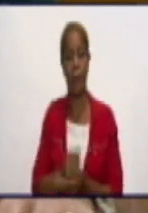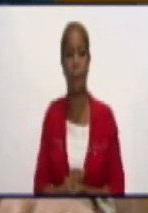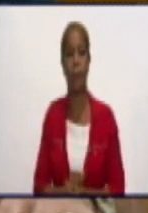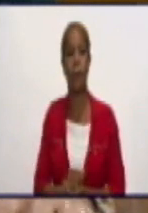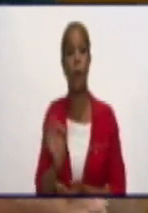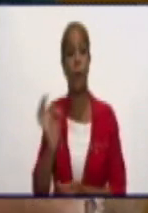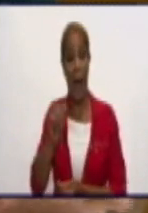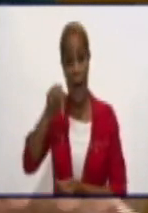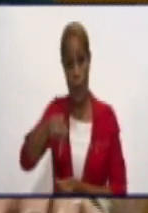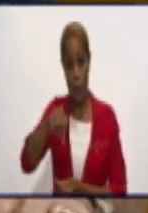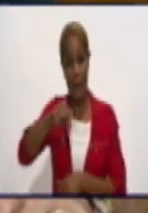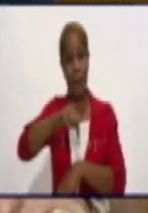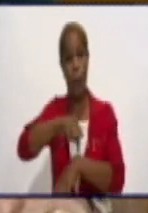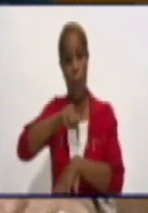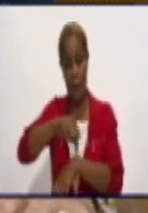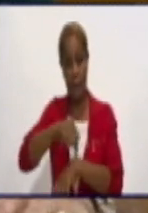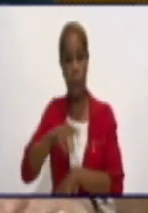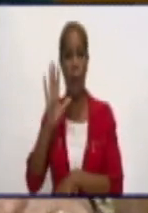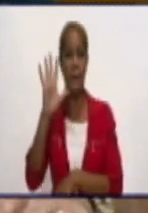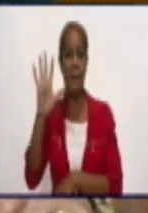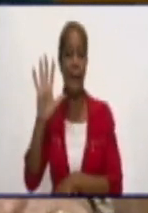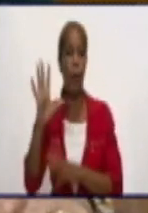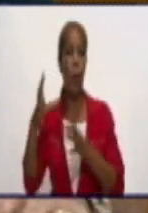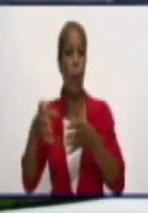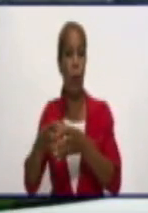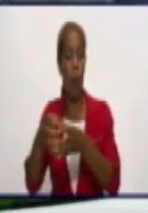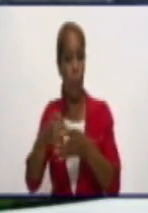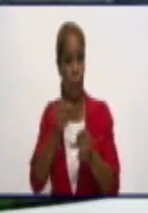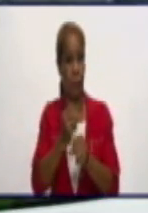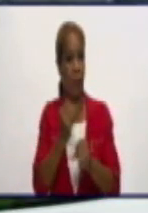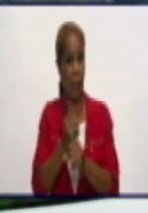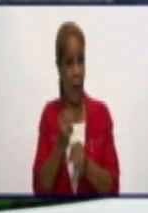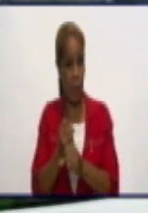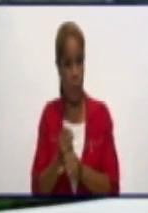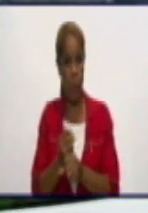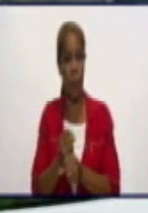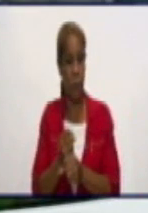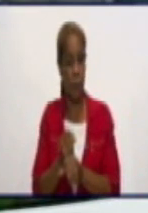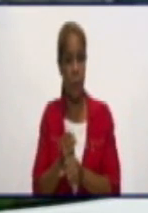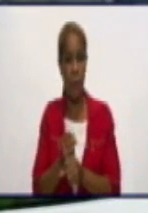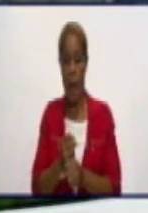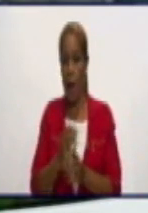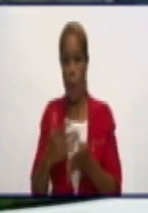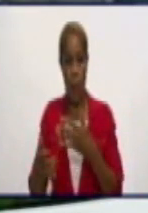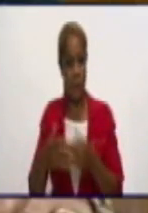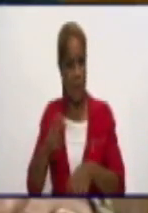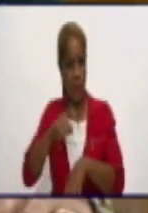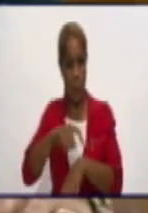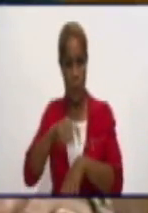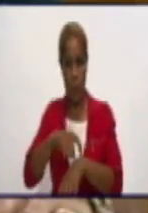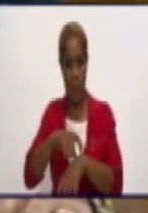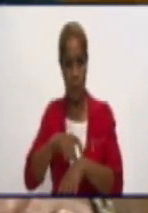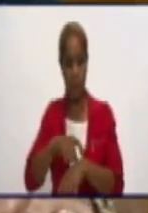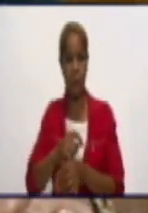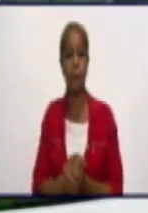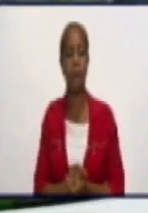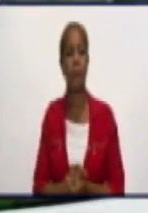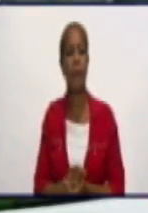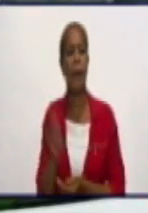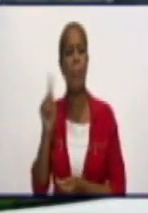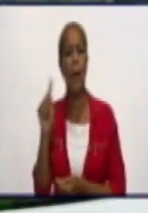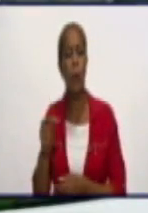grupos de trabajo en función de resolver las 32 averías que quedan. Allí se ha estado trabajando de manera ininterrumpida. Ininterrumpida, sí, correcto. ¿A qué hora salió para Río